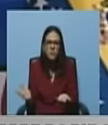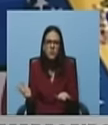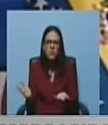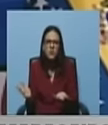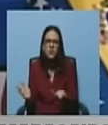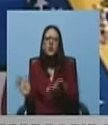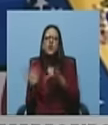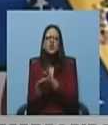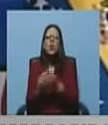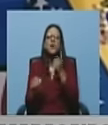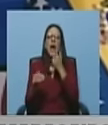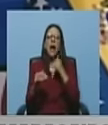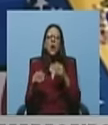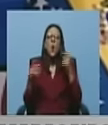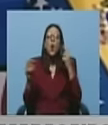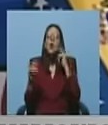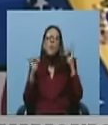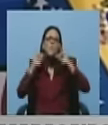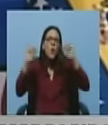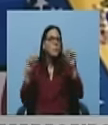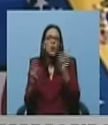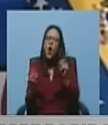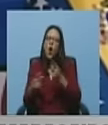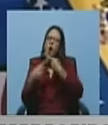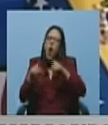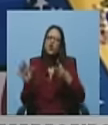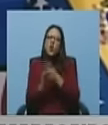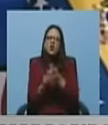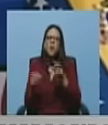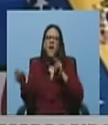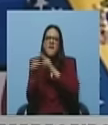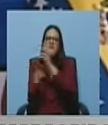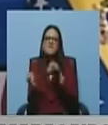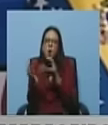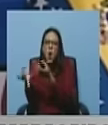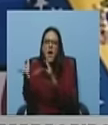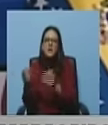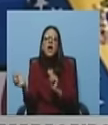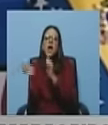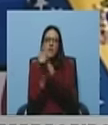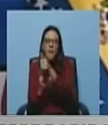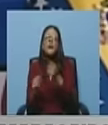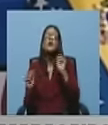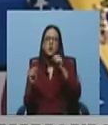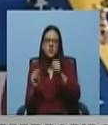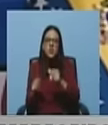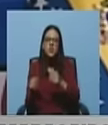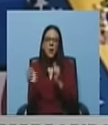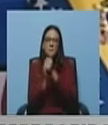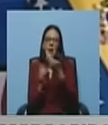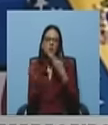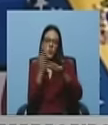de una tarima, de un sonido. Esto tiene que ver con los hechos de violencia que se manifestaron